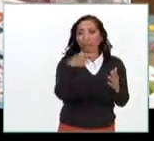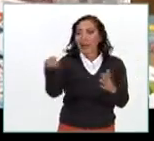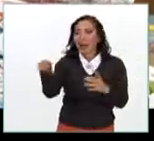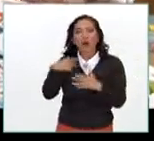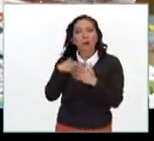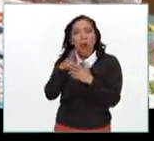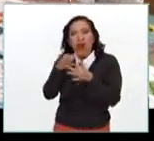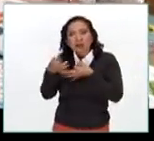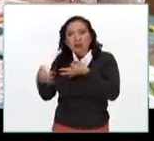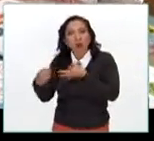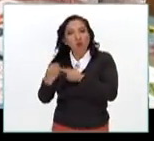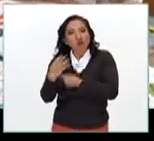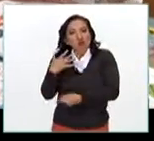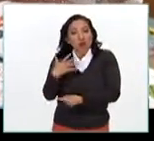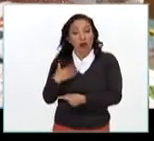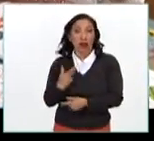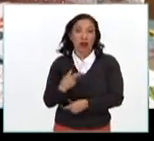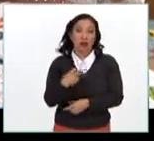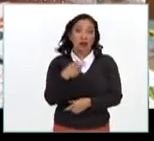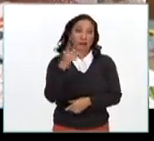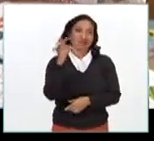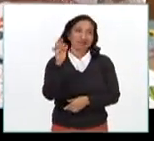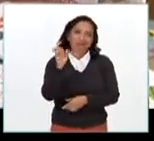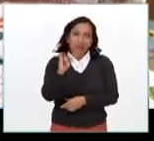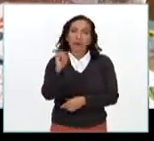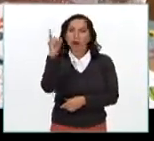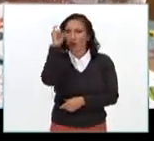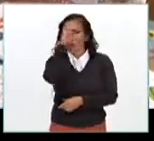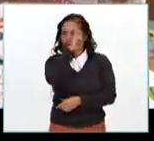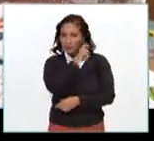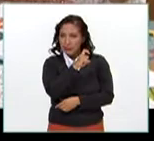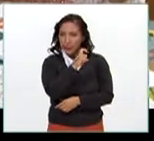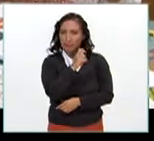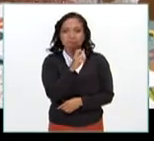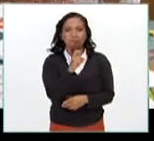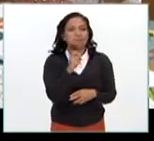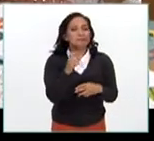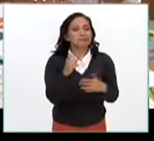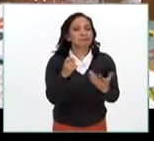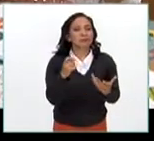que nos afecta. Ahora, es complicado porque